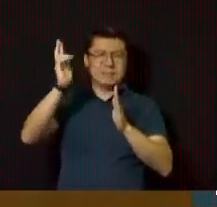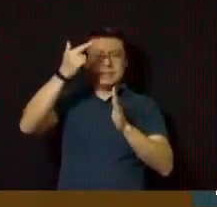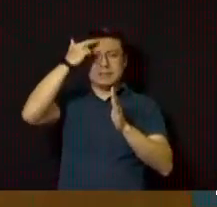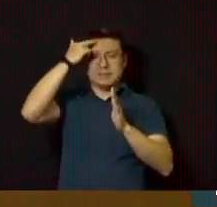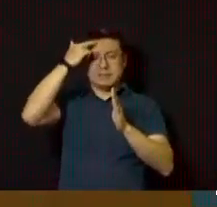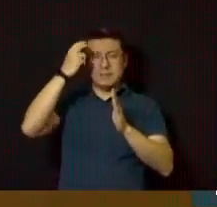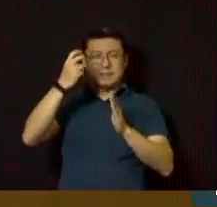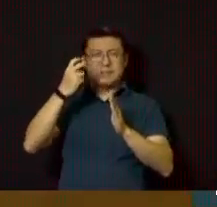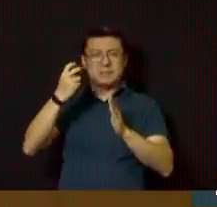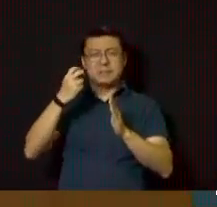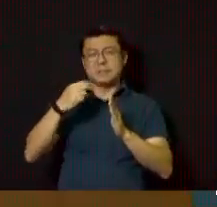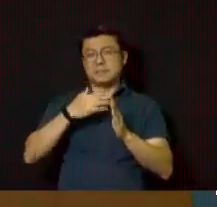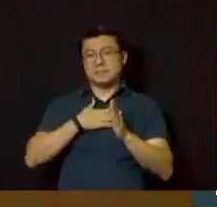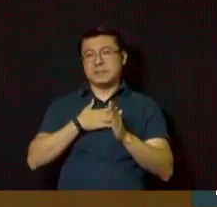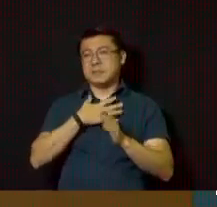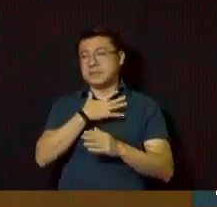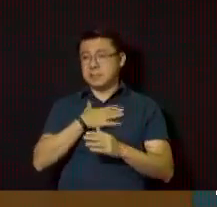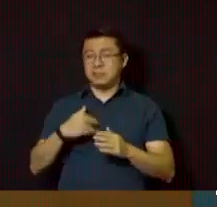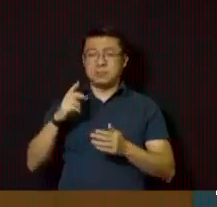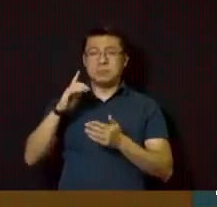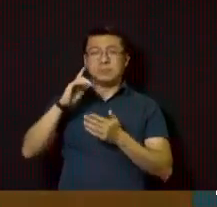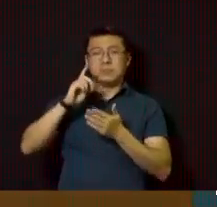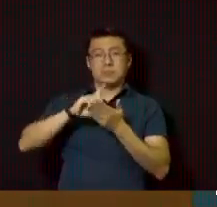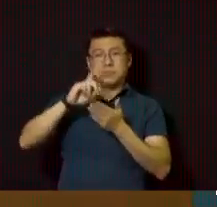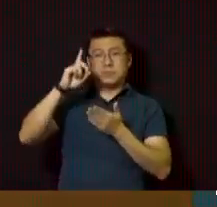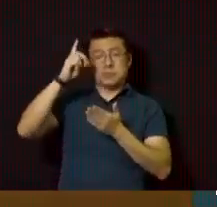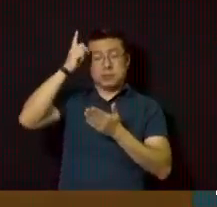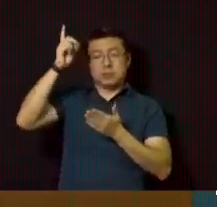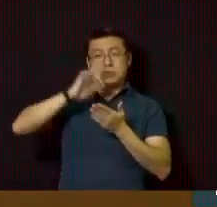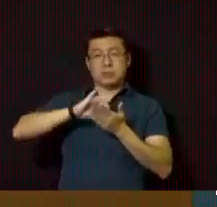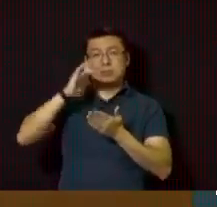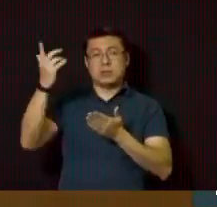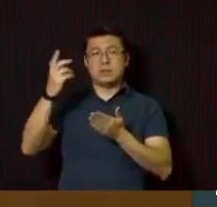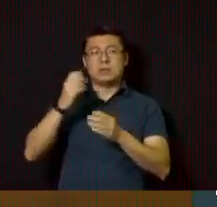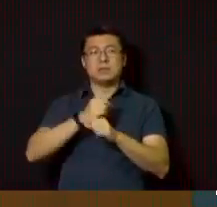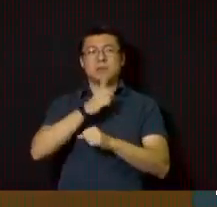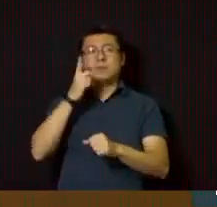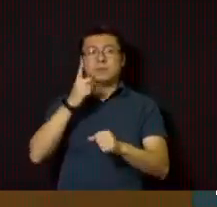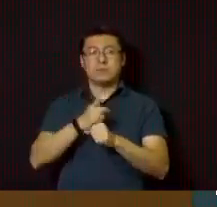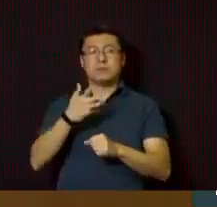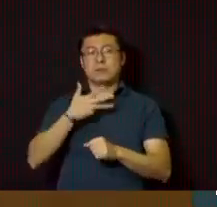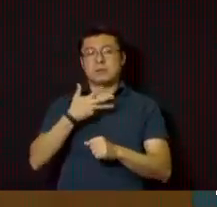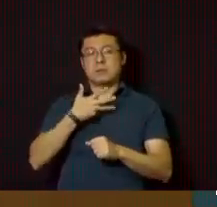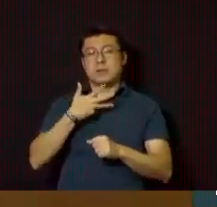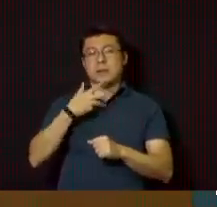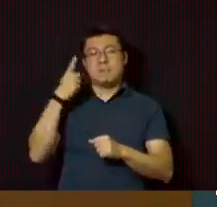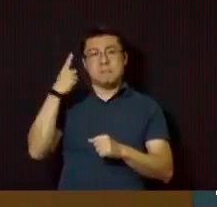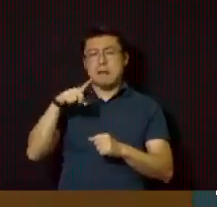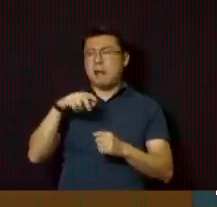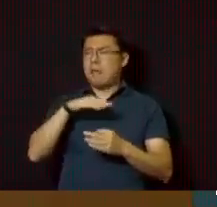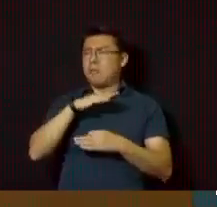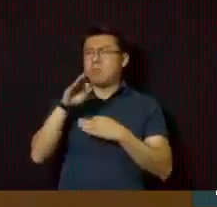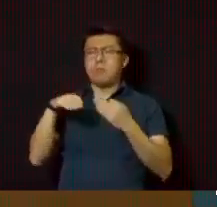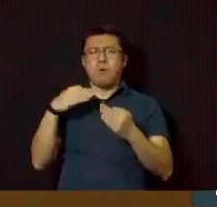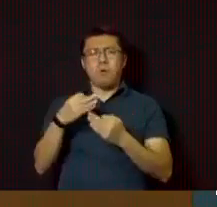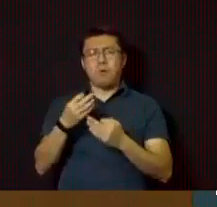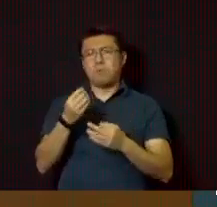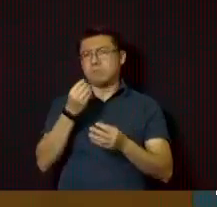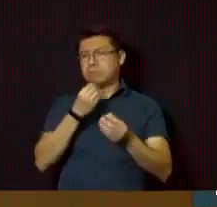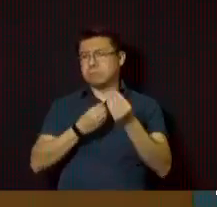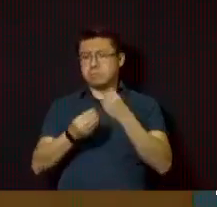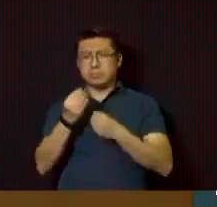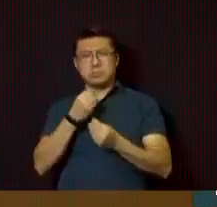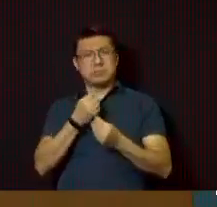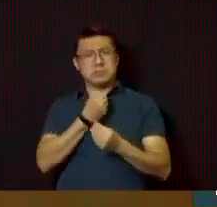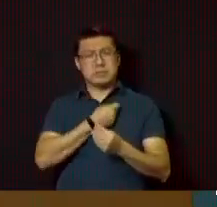gracias a Dios, tienen la oportunidad de todo, digamos, a Mauri, desde su nutrición, algo que a mí